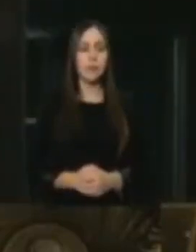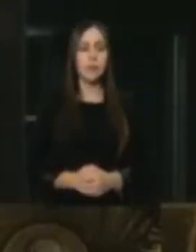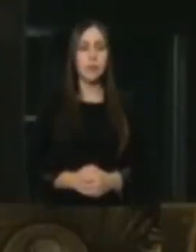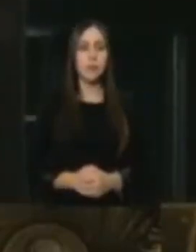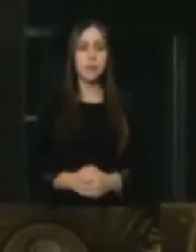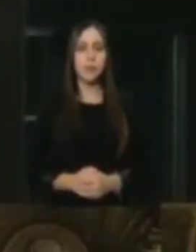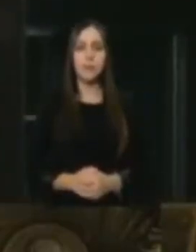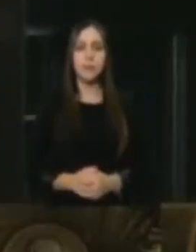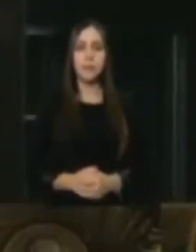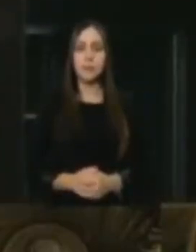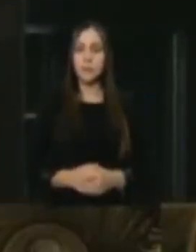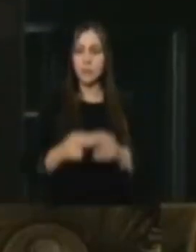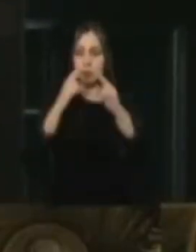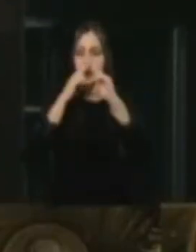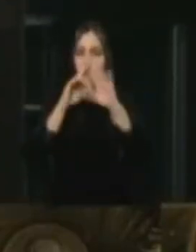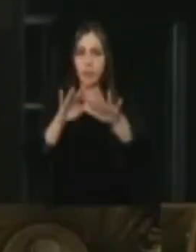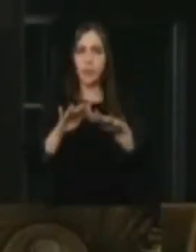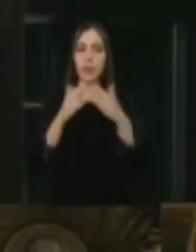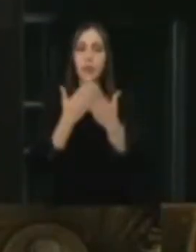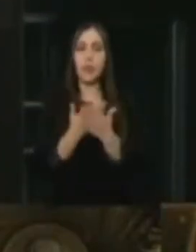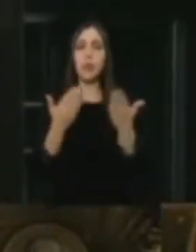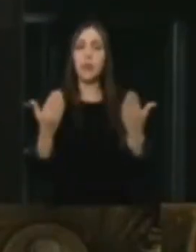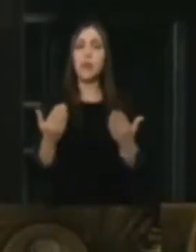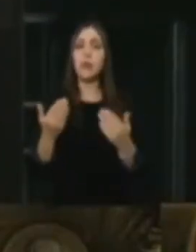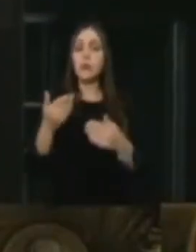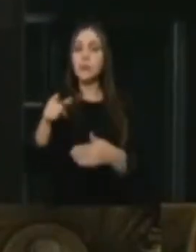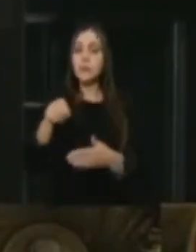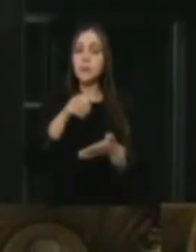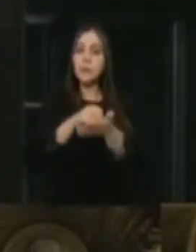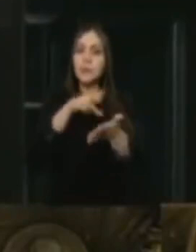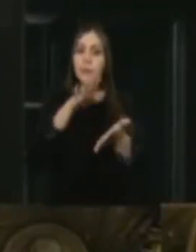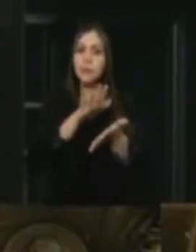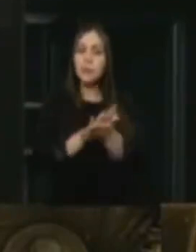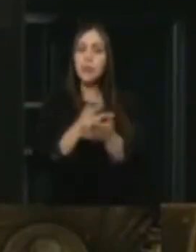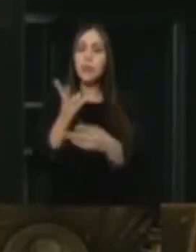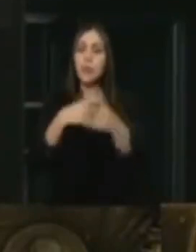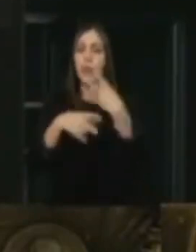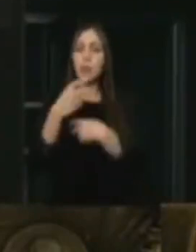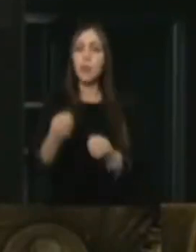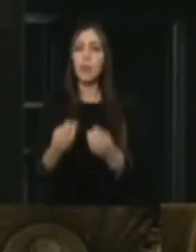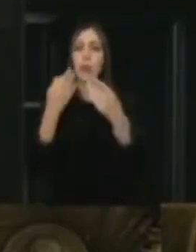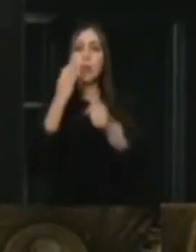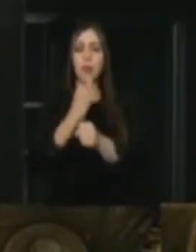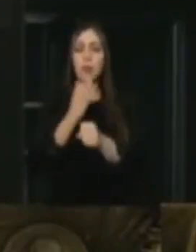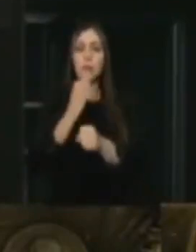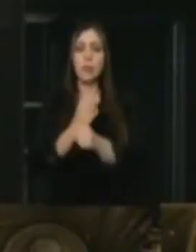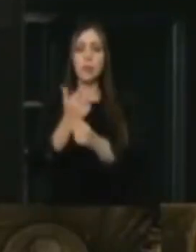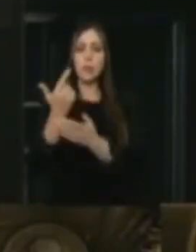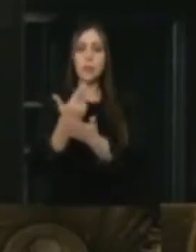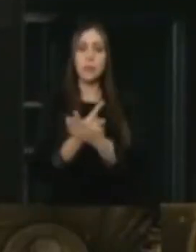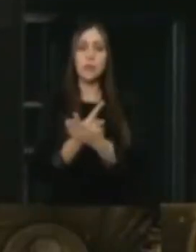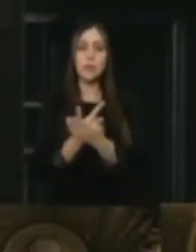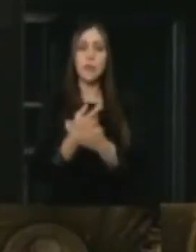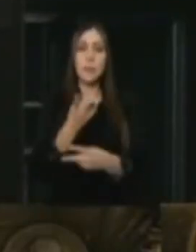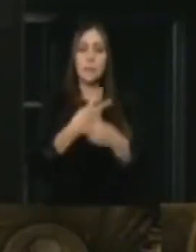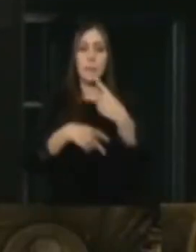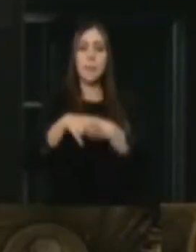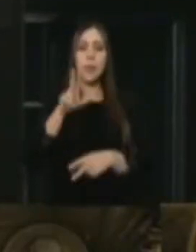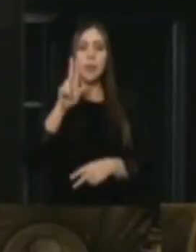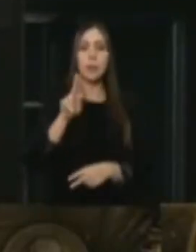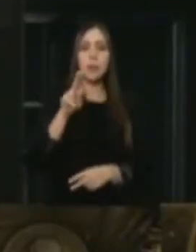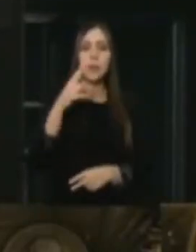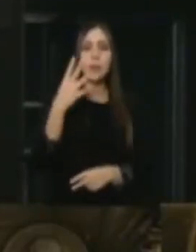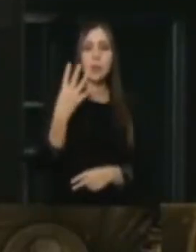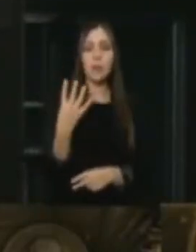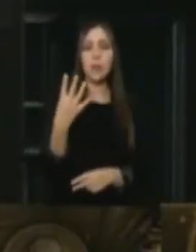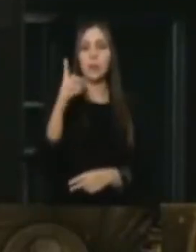Honorable Asamblea, conforme al registro de asistencia, se han acreditado 84 ciudadanas senadoras y